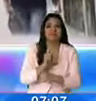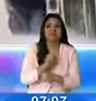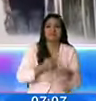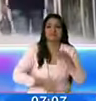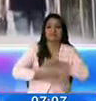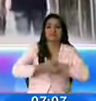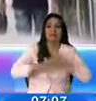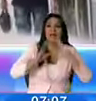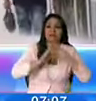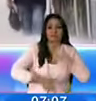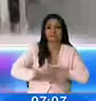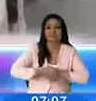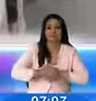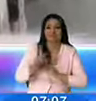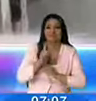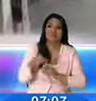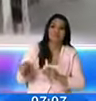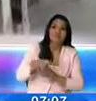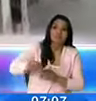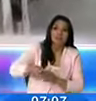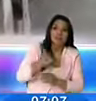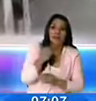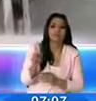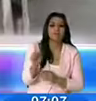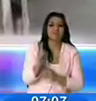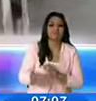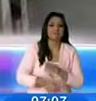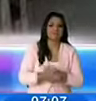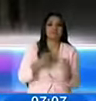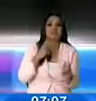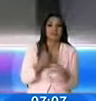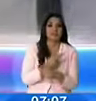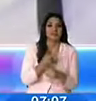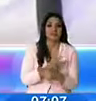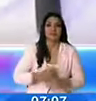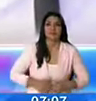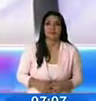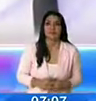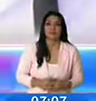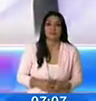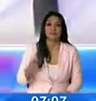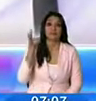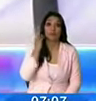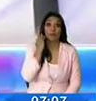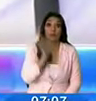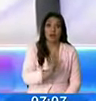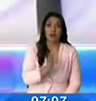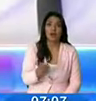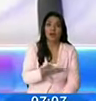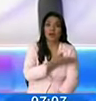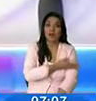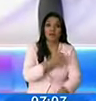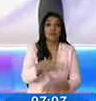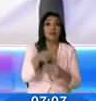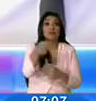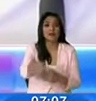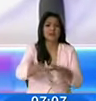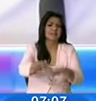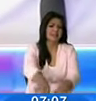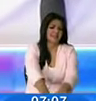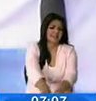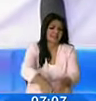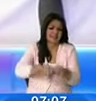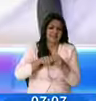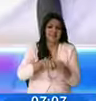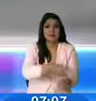sus casas para no ser víctimas de esas personas peligrosas. A una señora arrastraron el otro día allá al frente, le jalaron